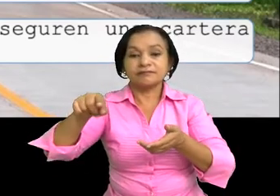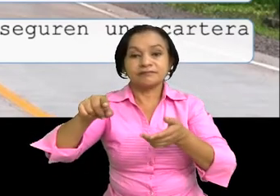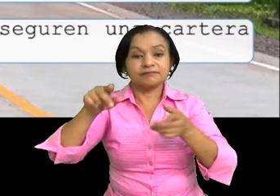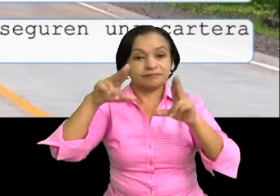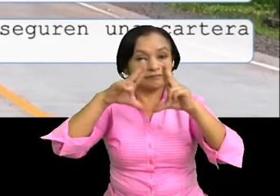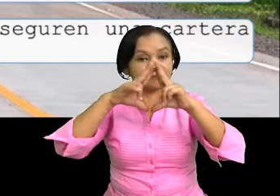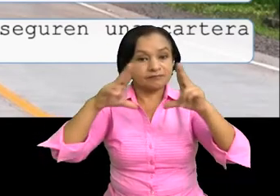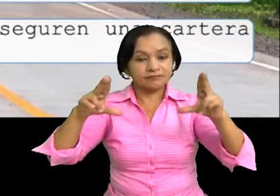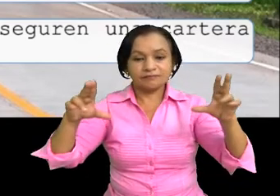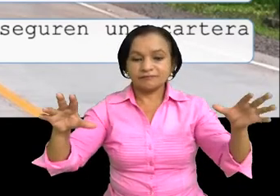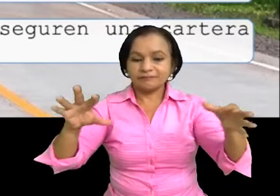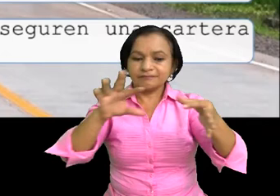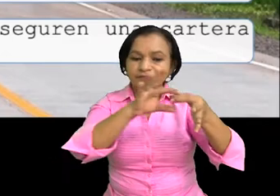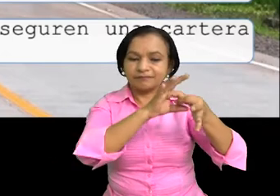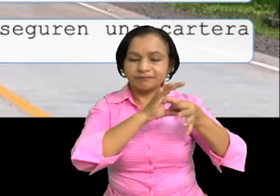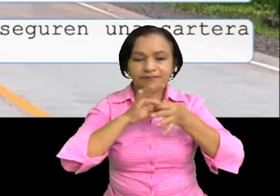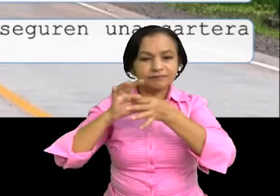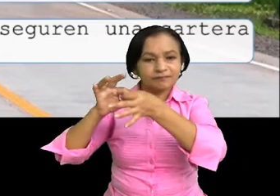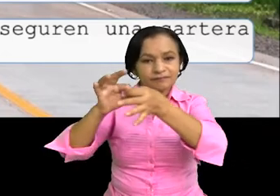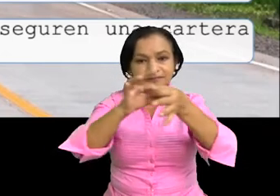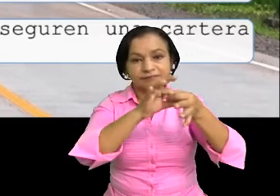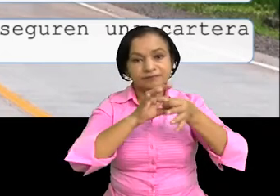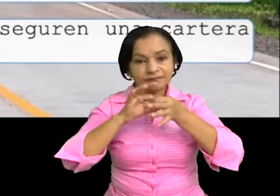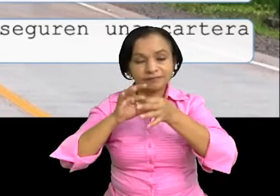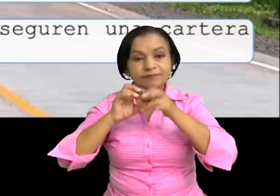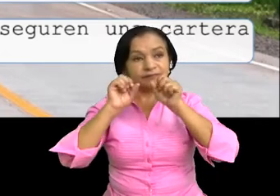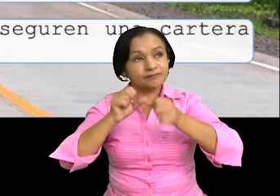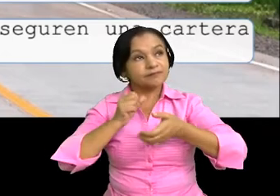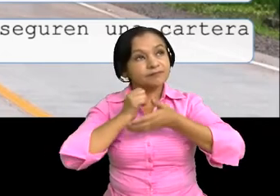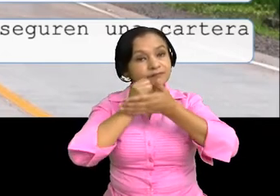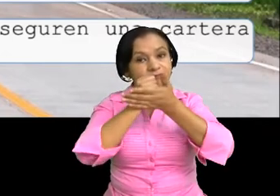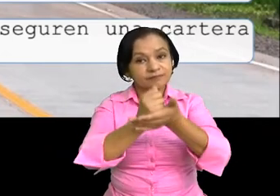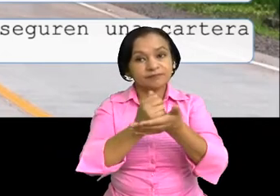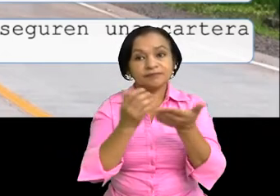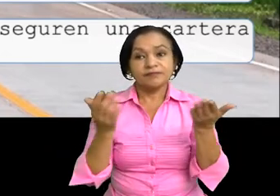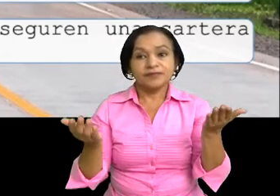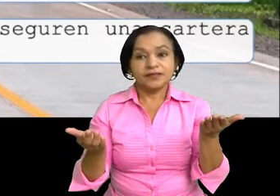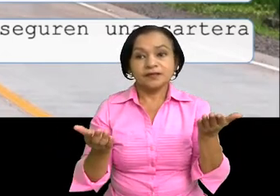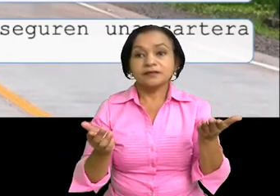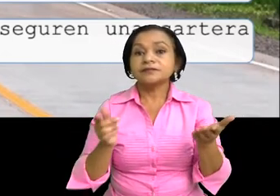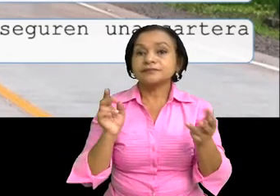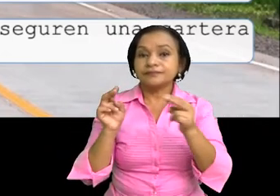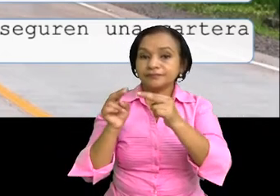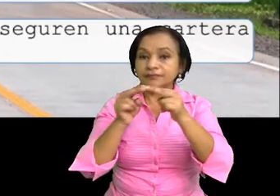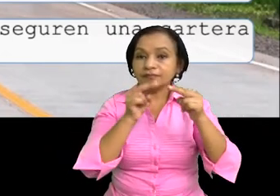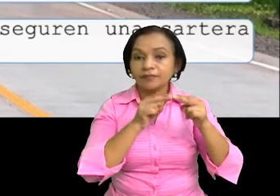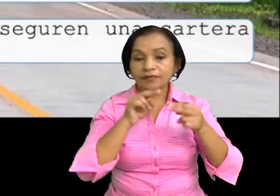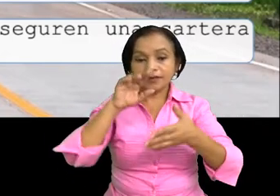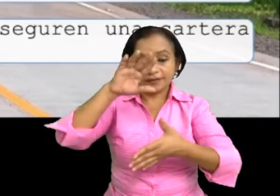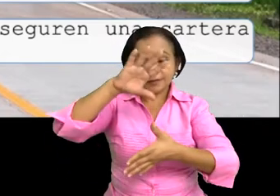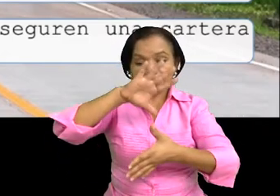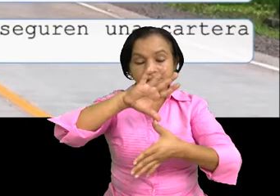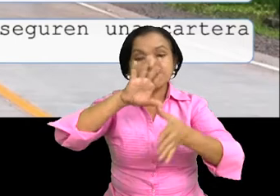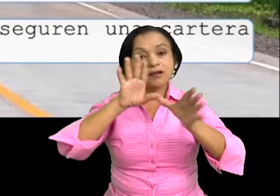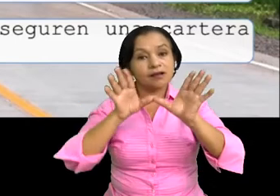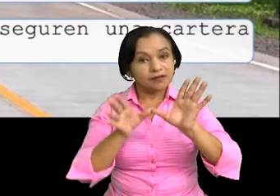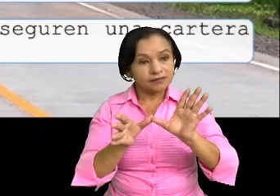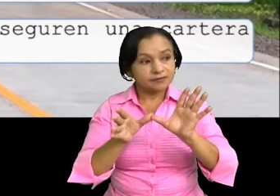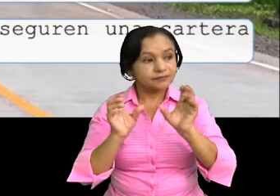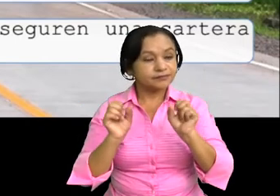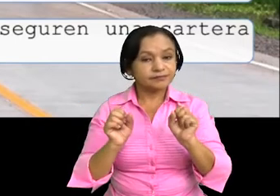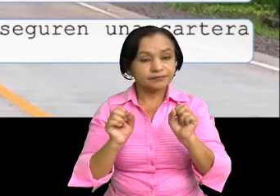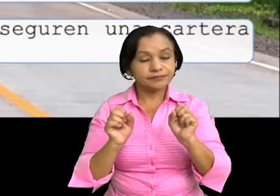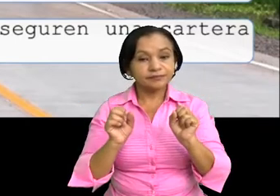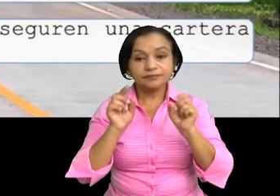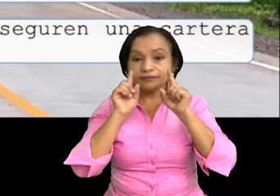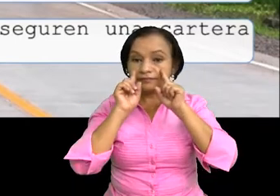mucho más integral que nos permite garantizar esta conexión con el Caribe, la